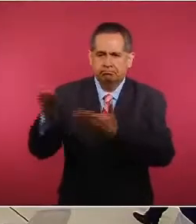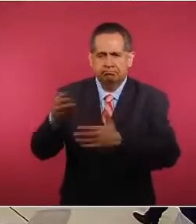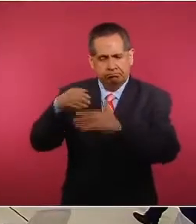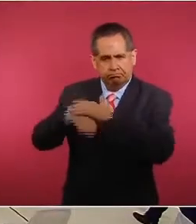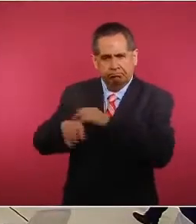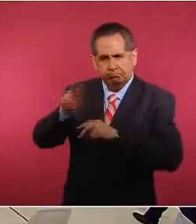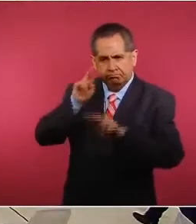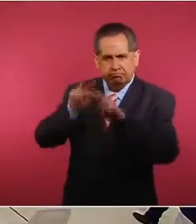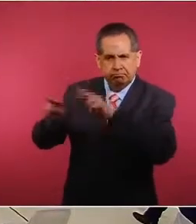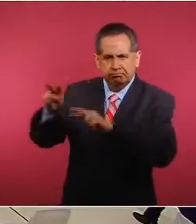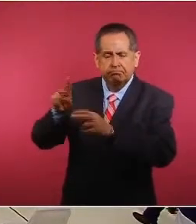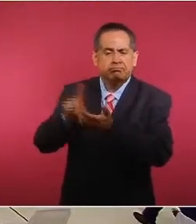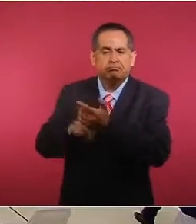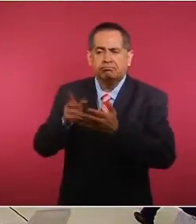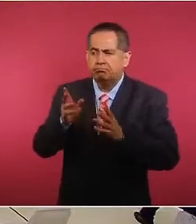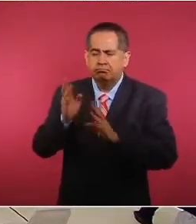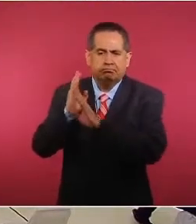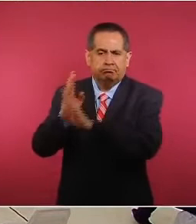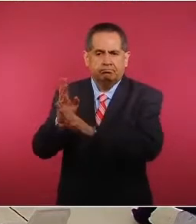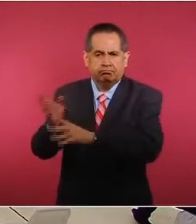pasamos,